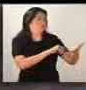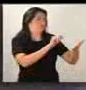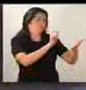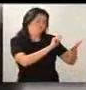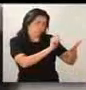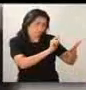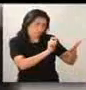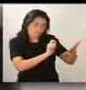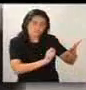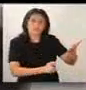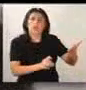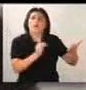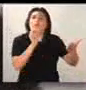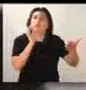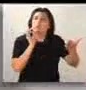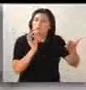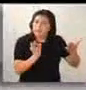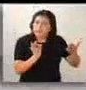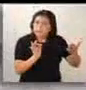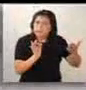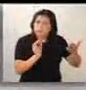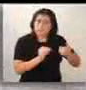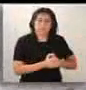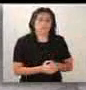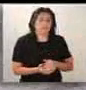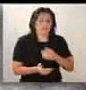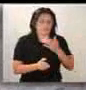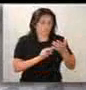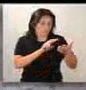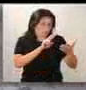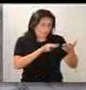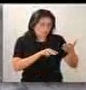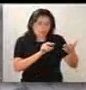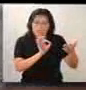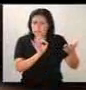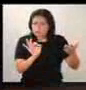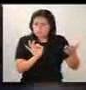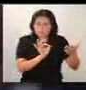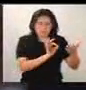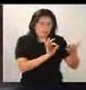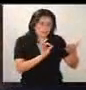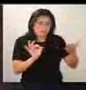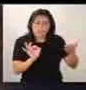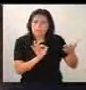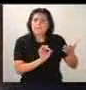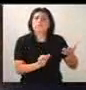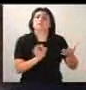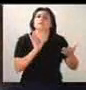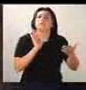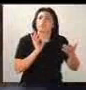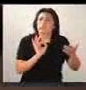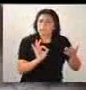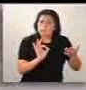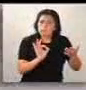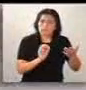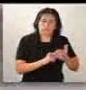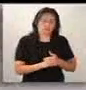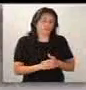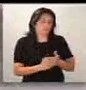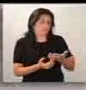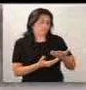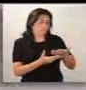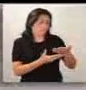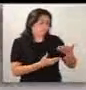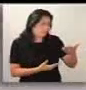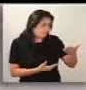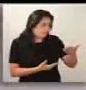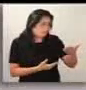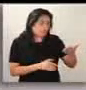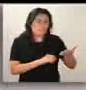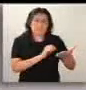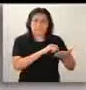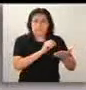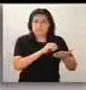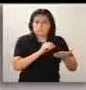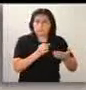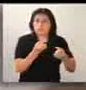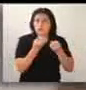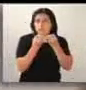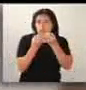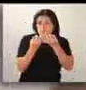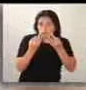correctamente las actas. Asegúrate que todos los datos sean los correctos. Escribe los números con